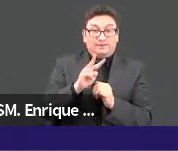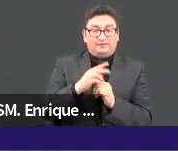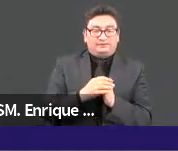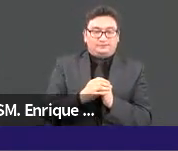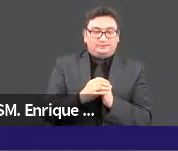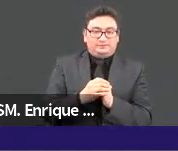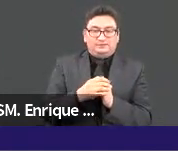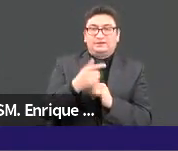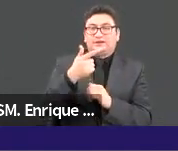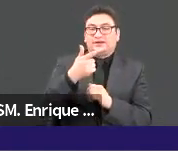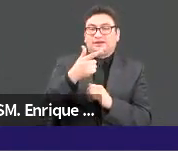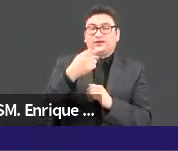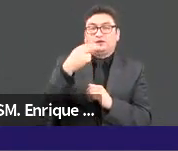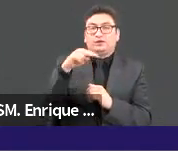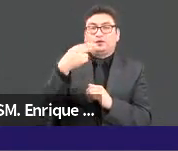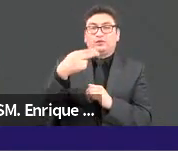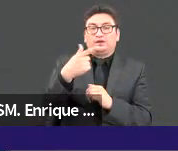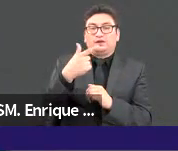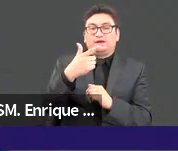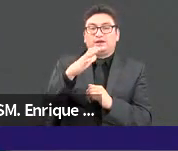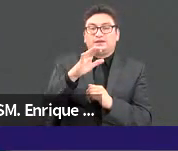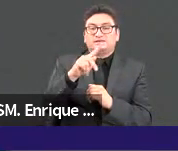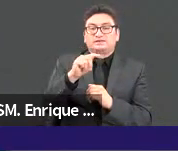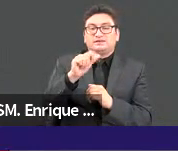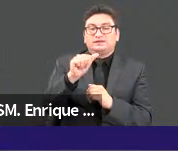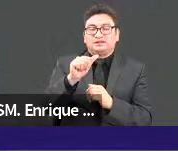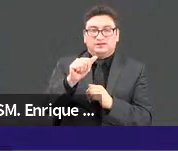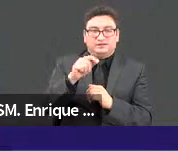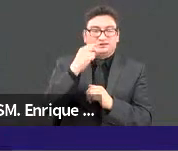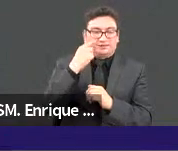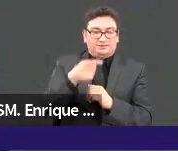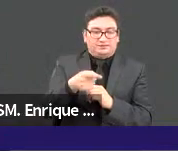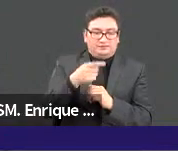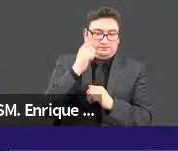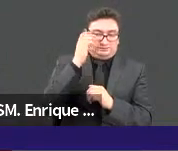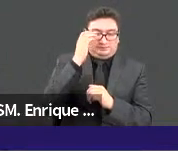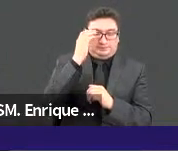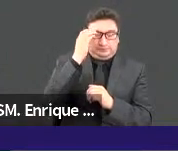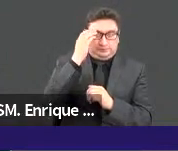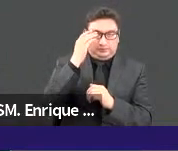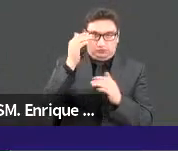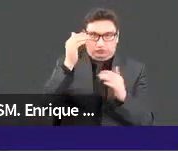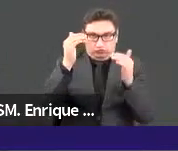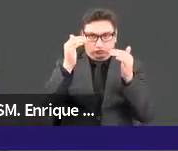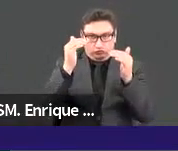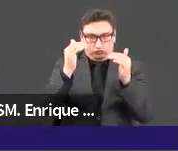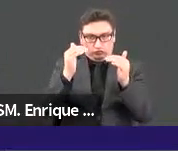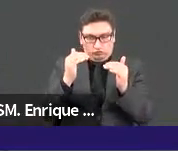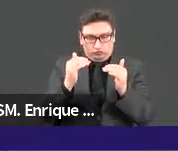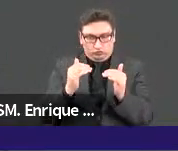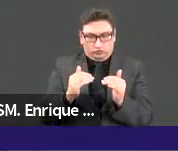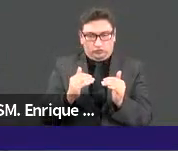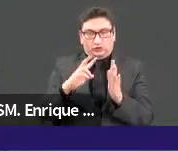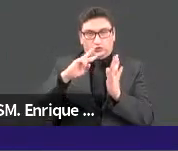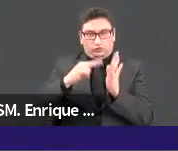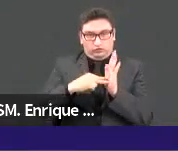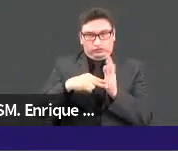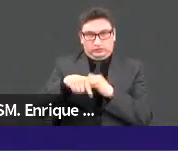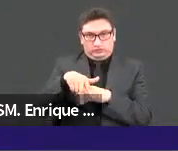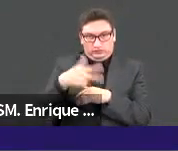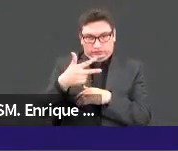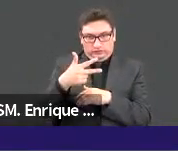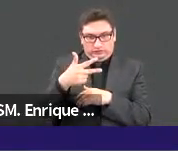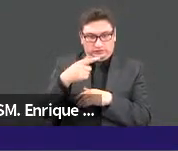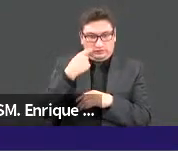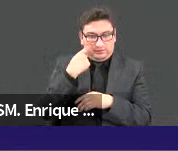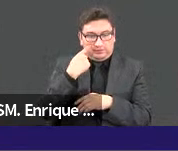llamaba Gaceta, y llegando precisamente a 2013,